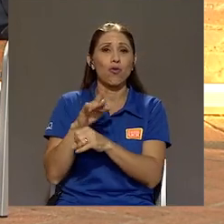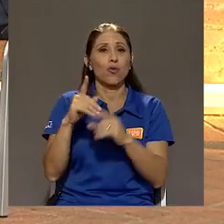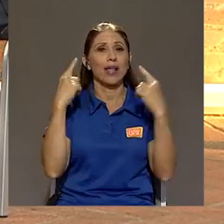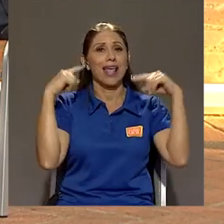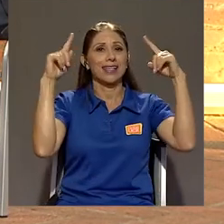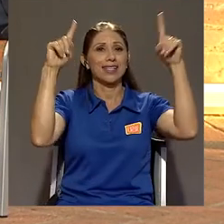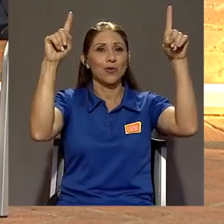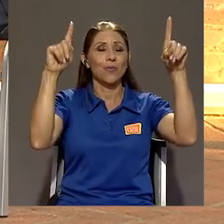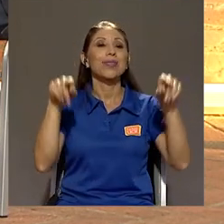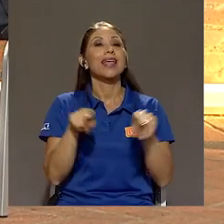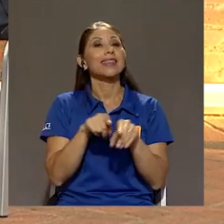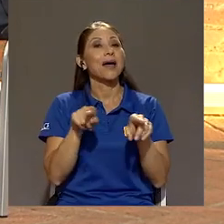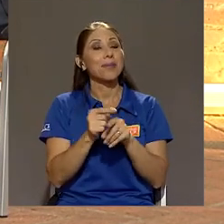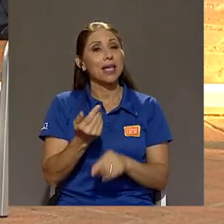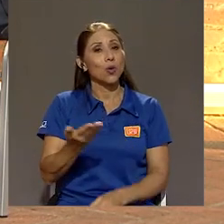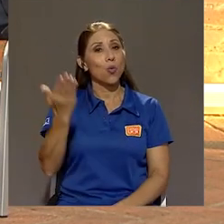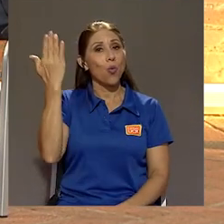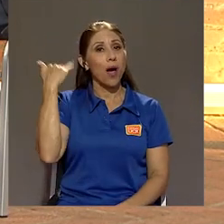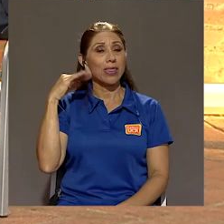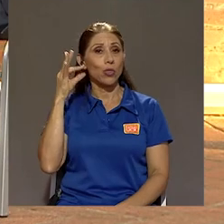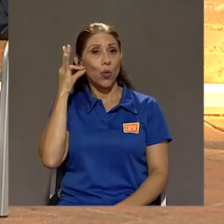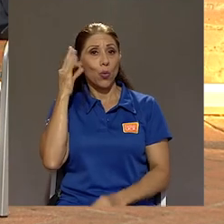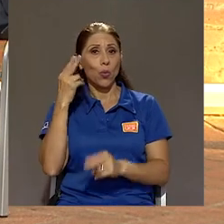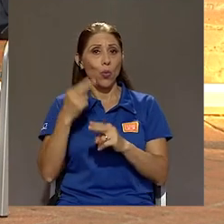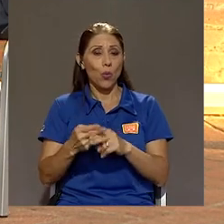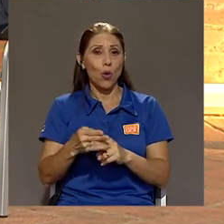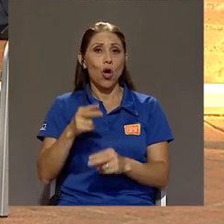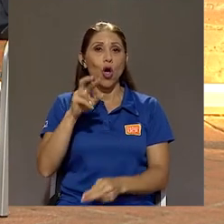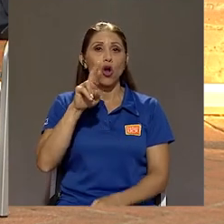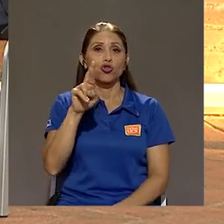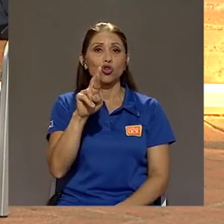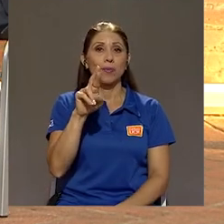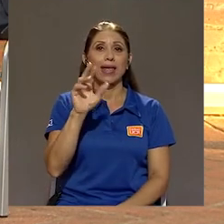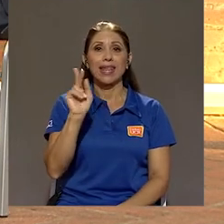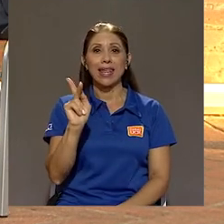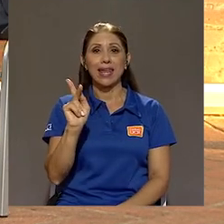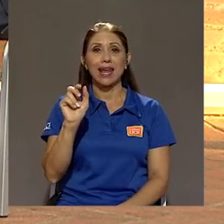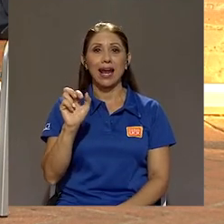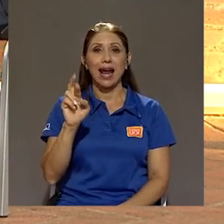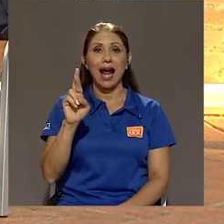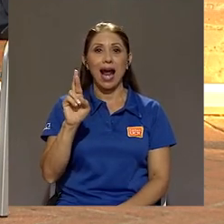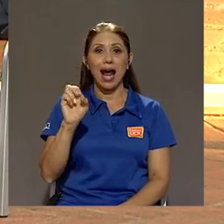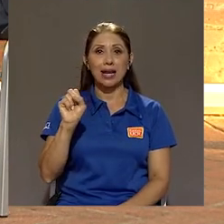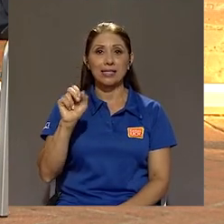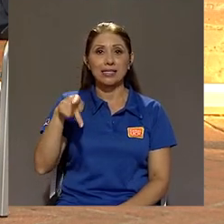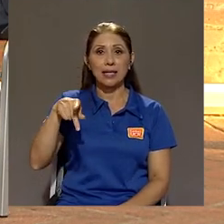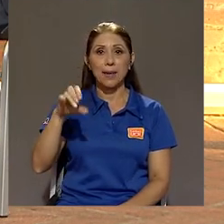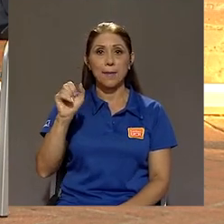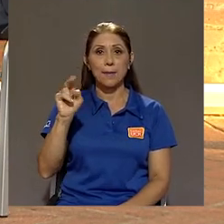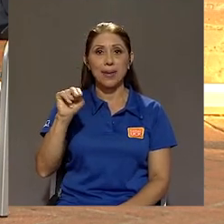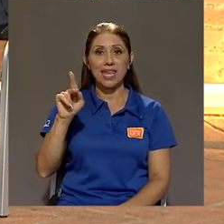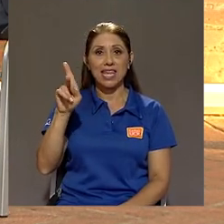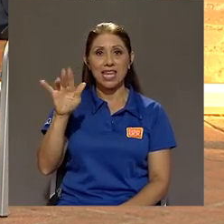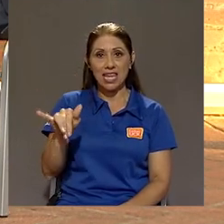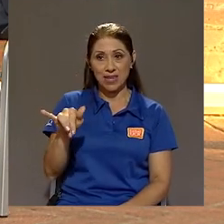cuando doña Roderick Karpinski, de muchas virtudes y de mucha historia en la Universidad de Costa Rica, era mi